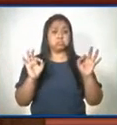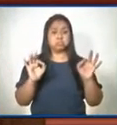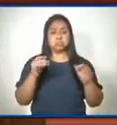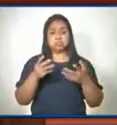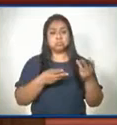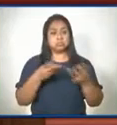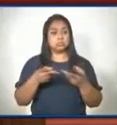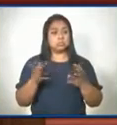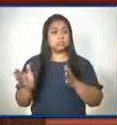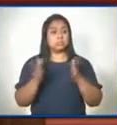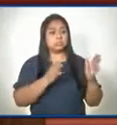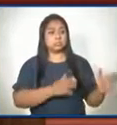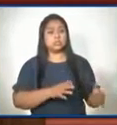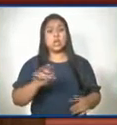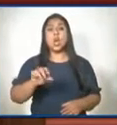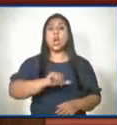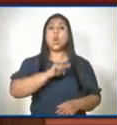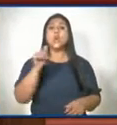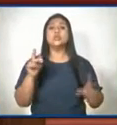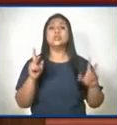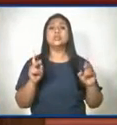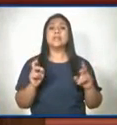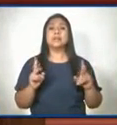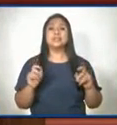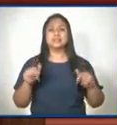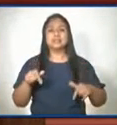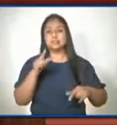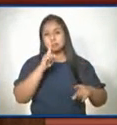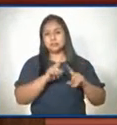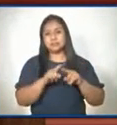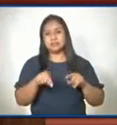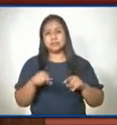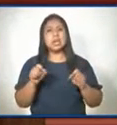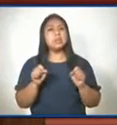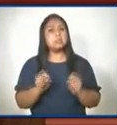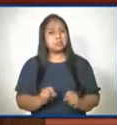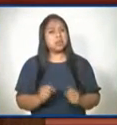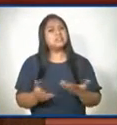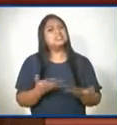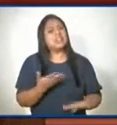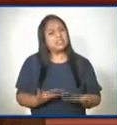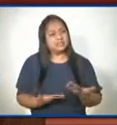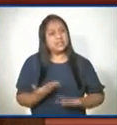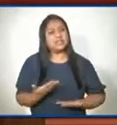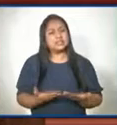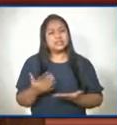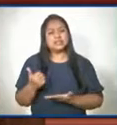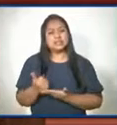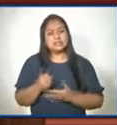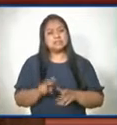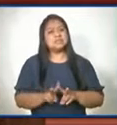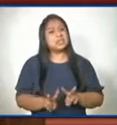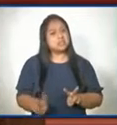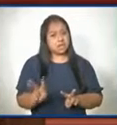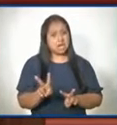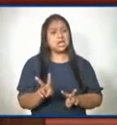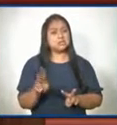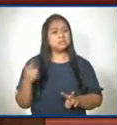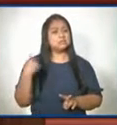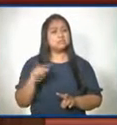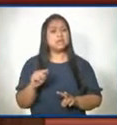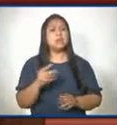Hay otras situaciones que se están dando actualmente que pueden considerarse ventajas para los